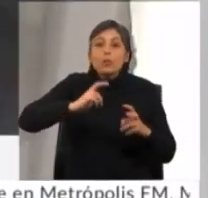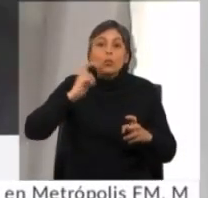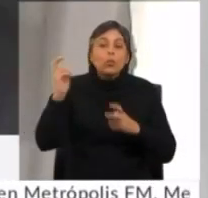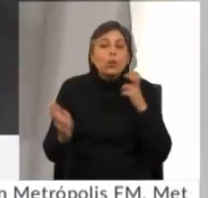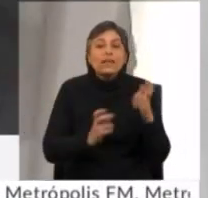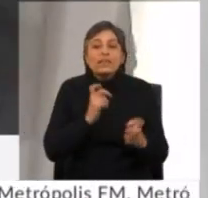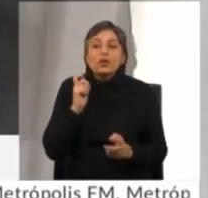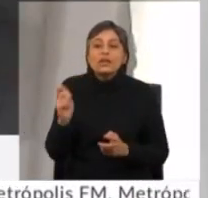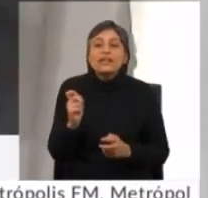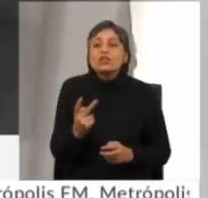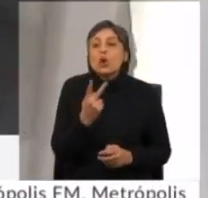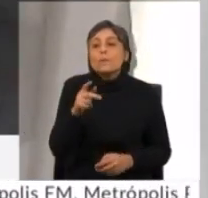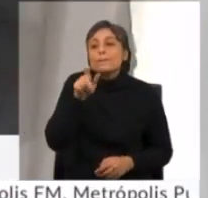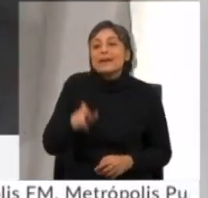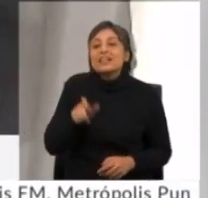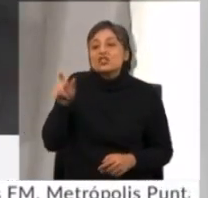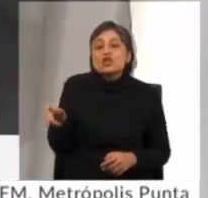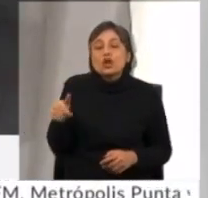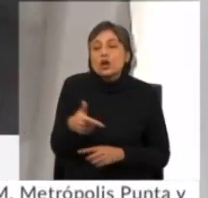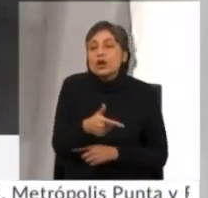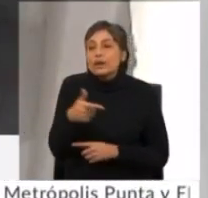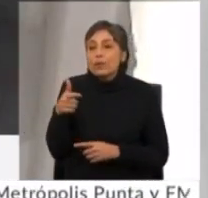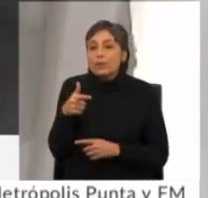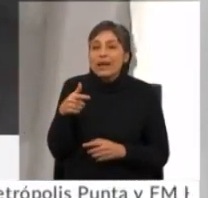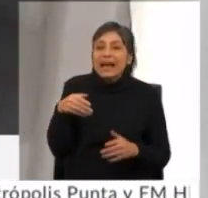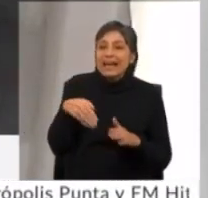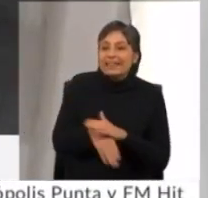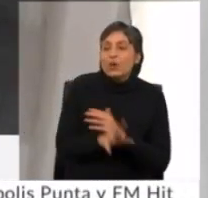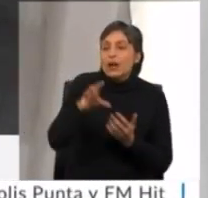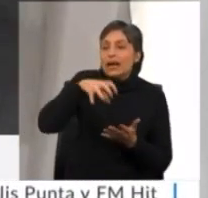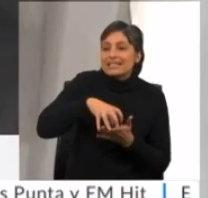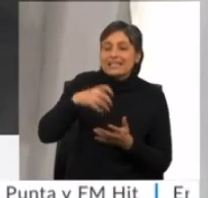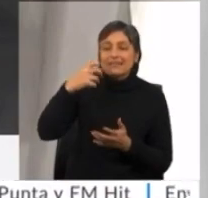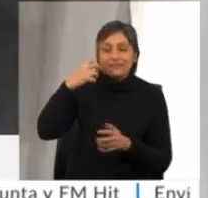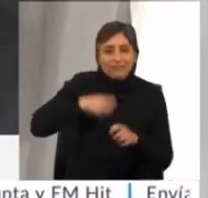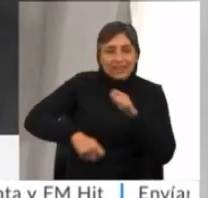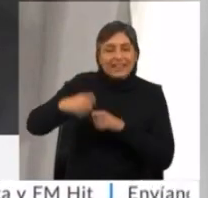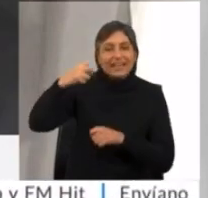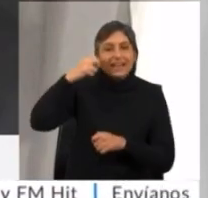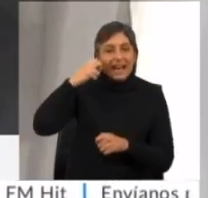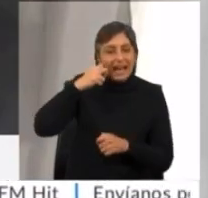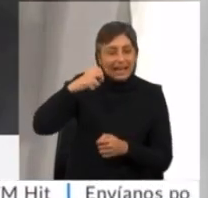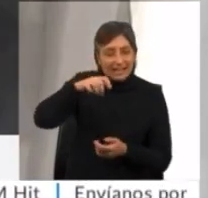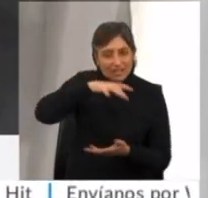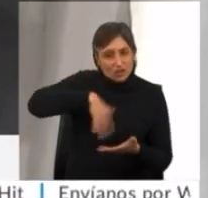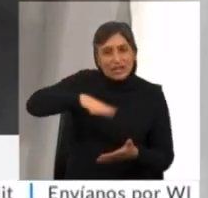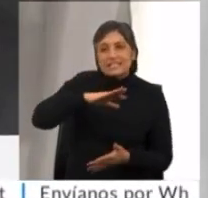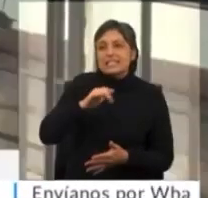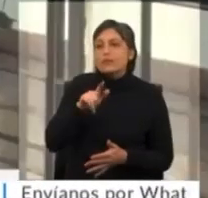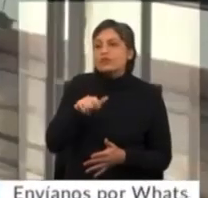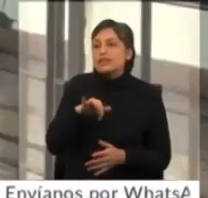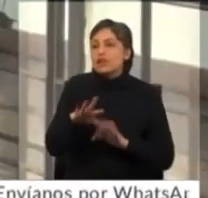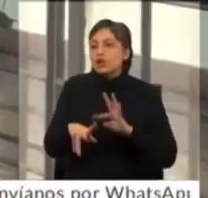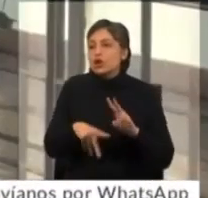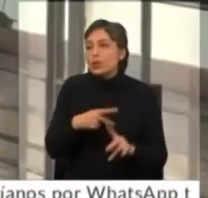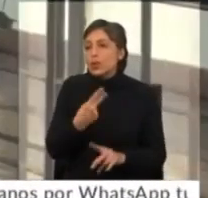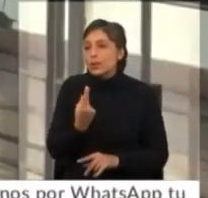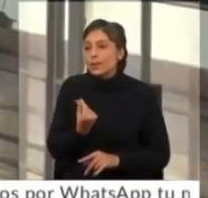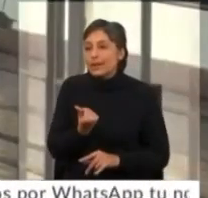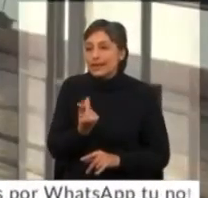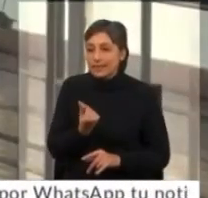dos delincuentes armados con revólveres ingresaron a una carnicería de la localidad de Cebollatí y robaron el dinero. Y se